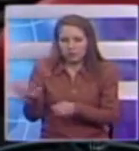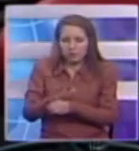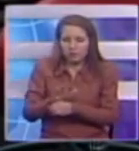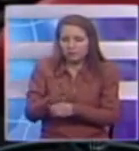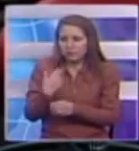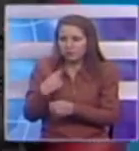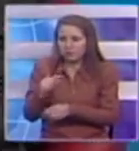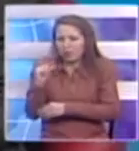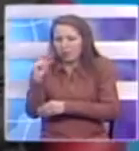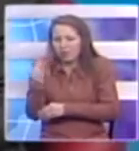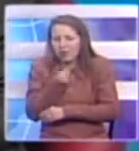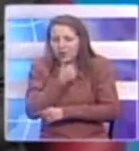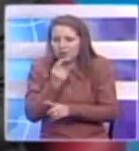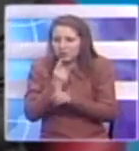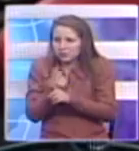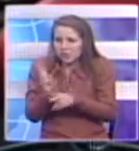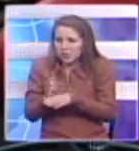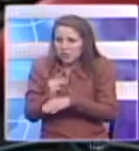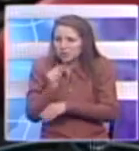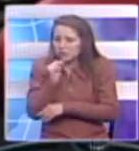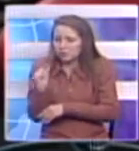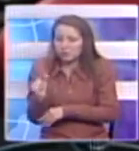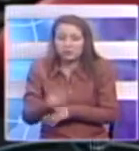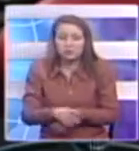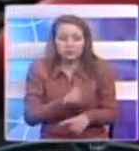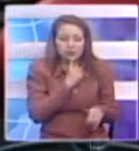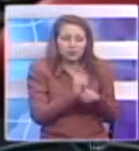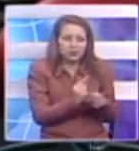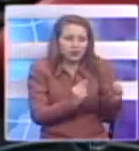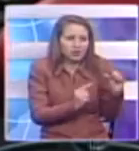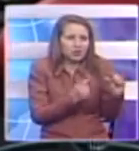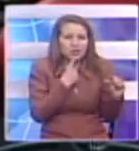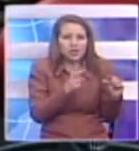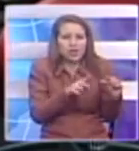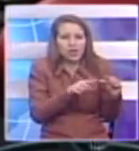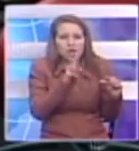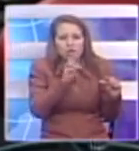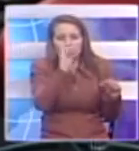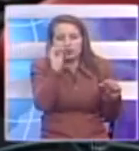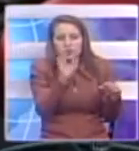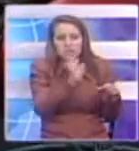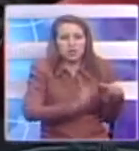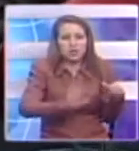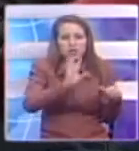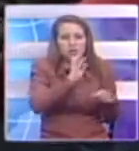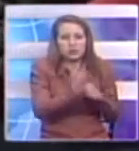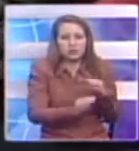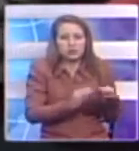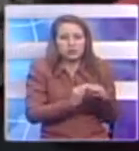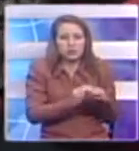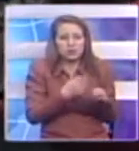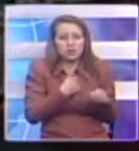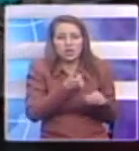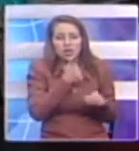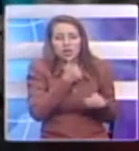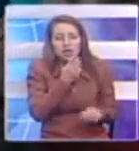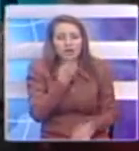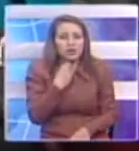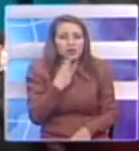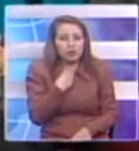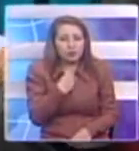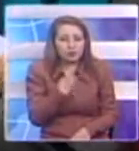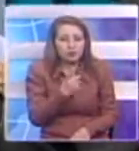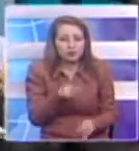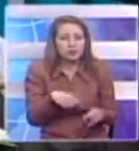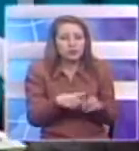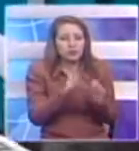porcentaje mínimo. Es un porcentaje mínimo, es casi el 2% del agua a nivel mundial es agua dulce, y de eso la